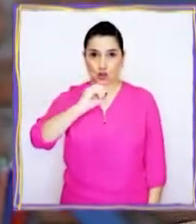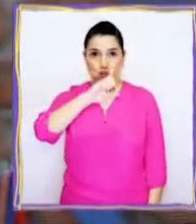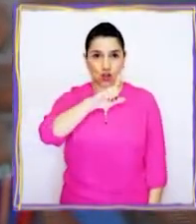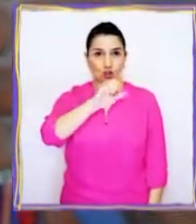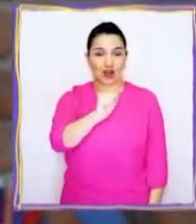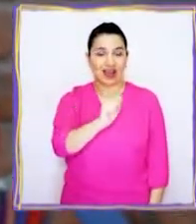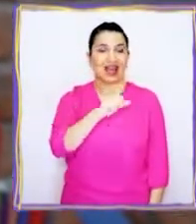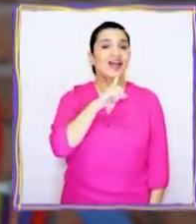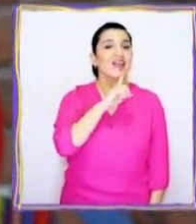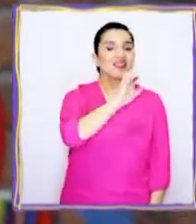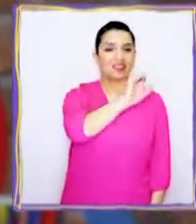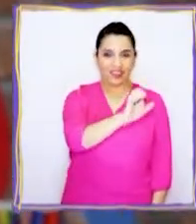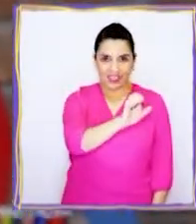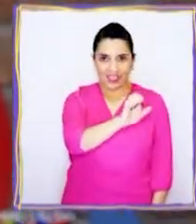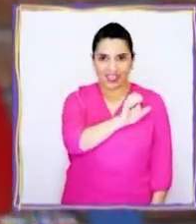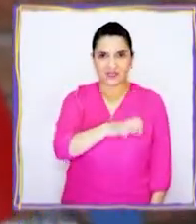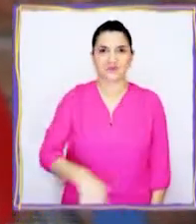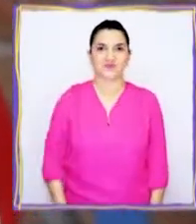Chocolate.